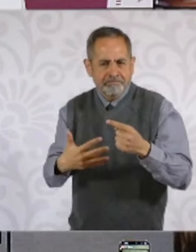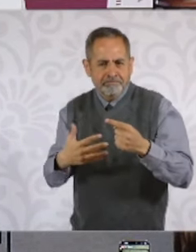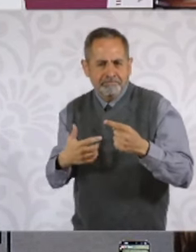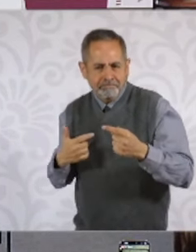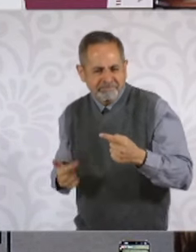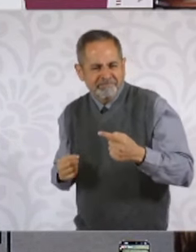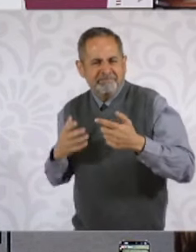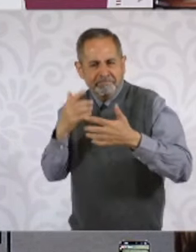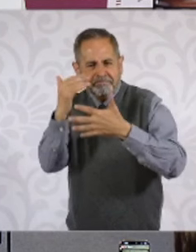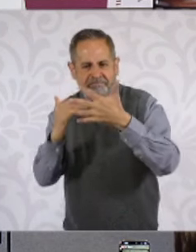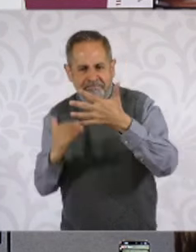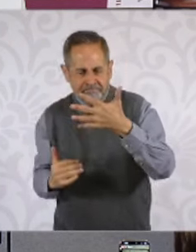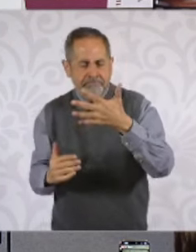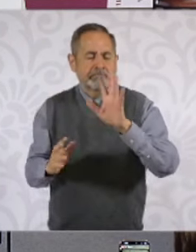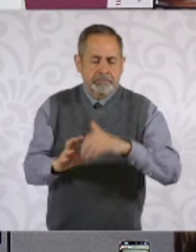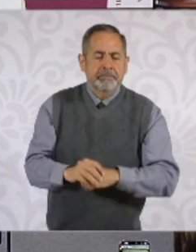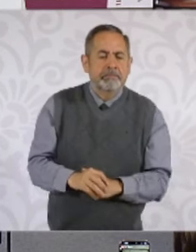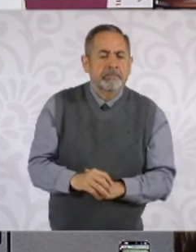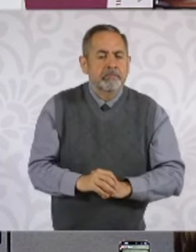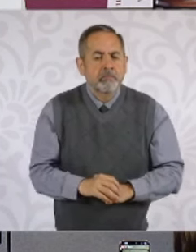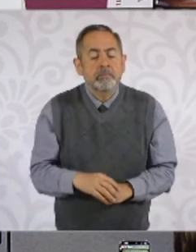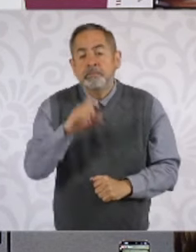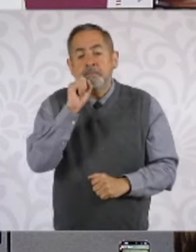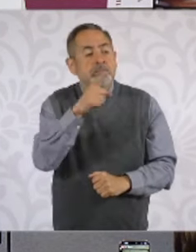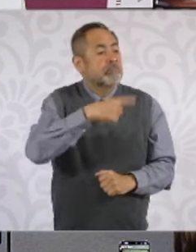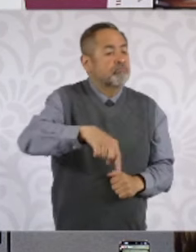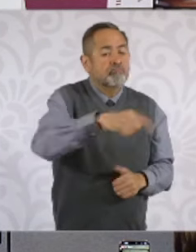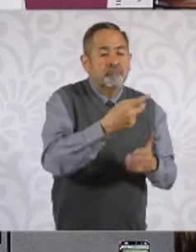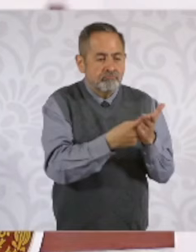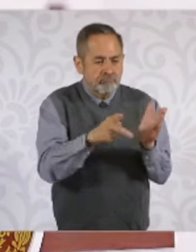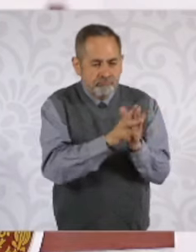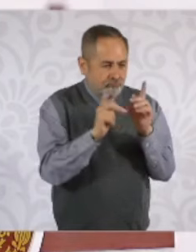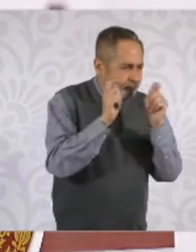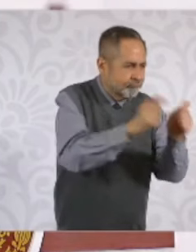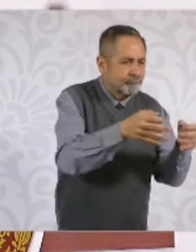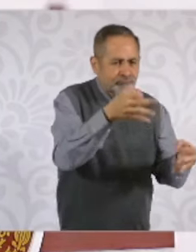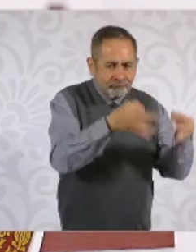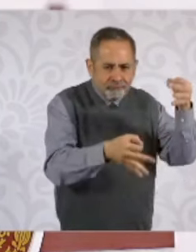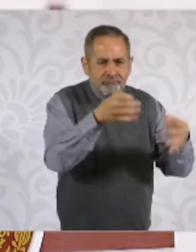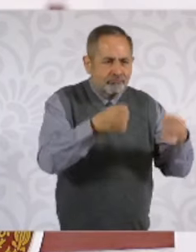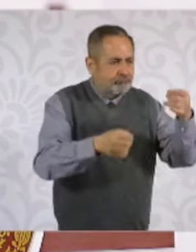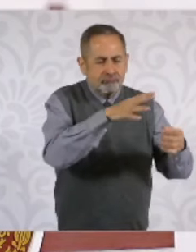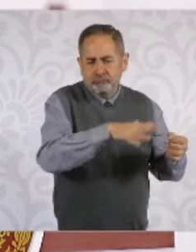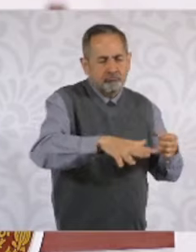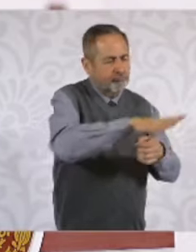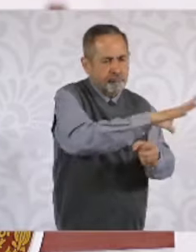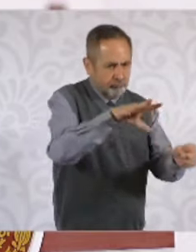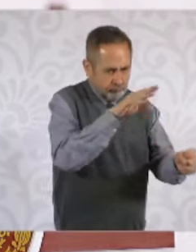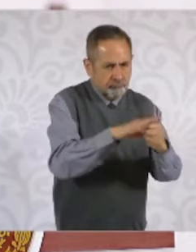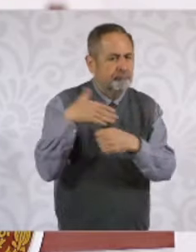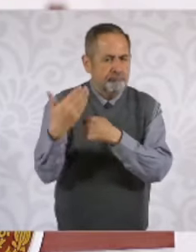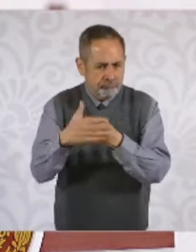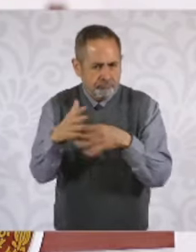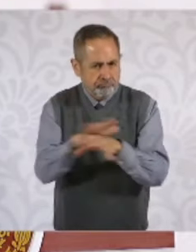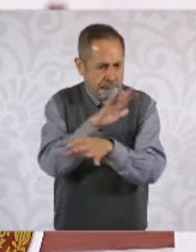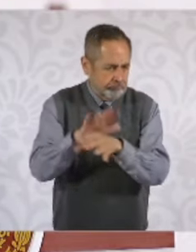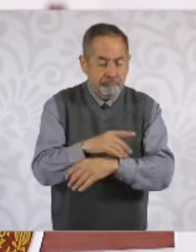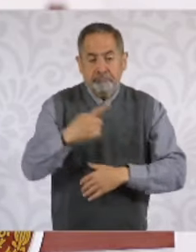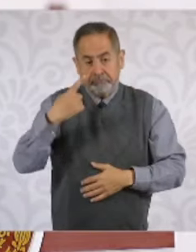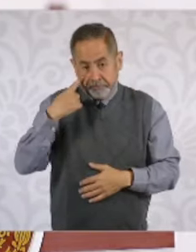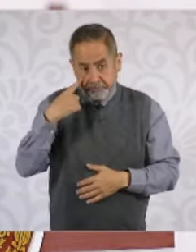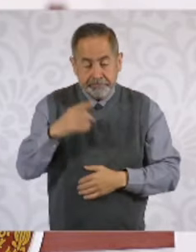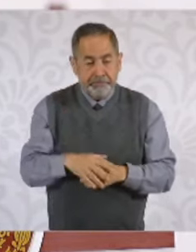de todas las plazas de magistraturas y juzgados. Hay que aclarar que en el caso